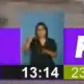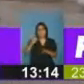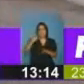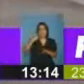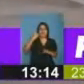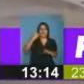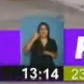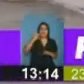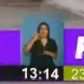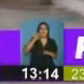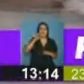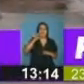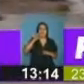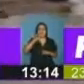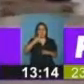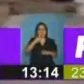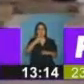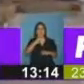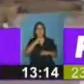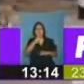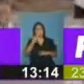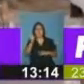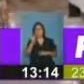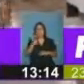Ultra fue antes de ayer.